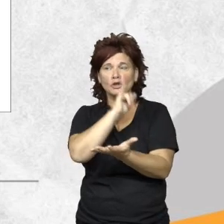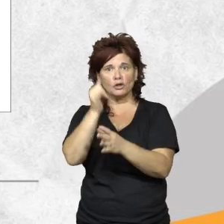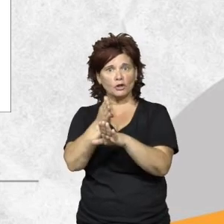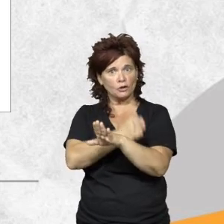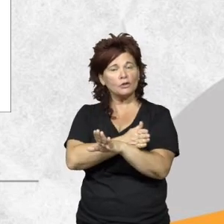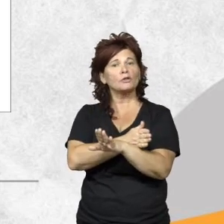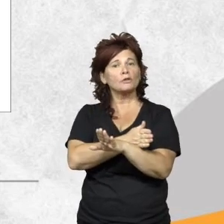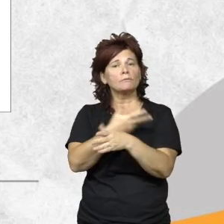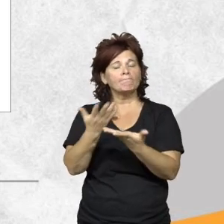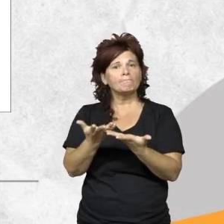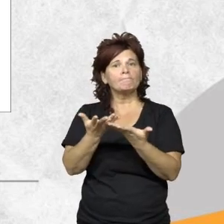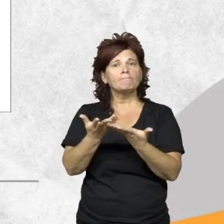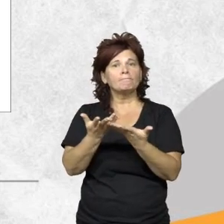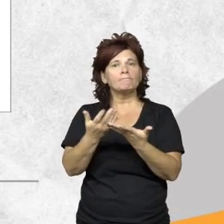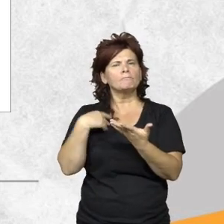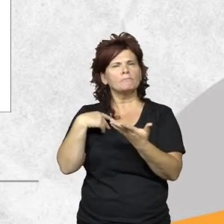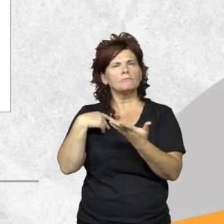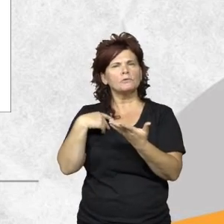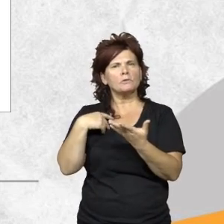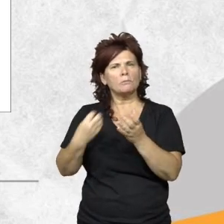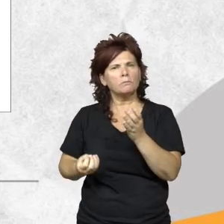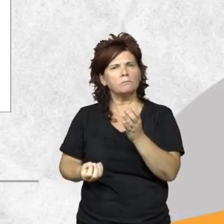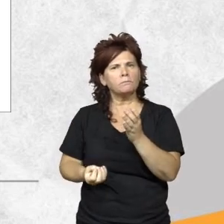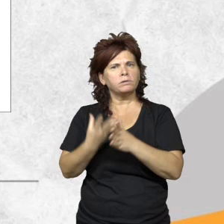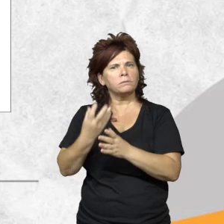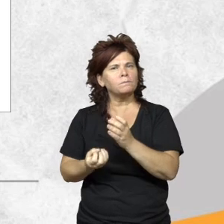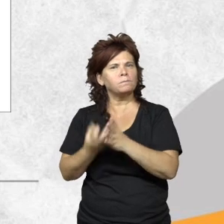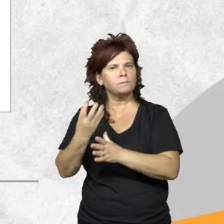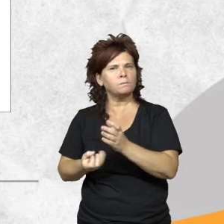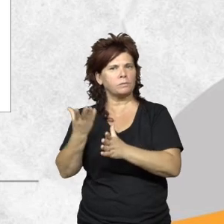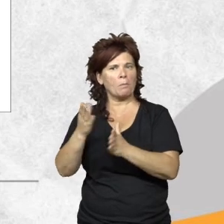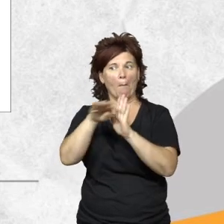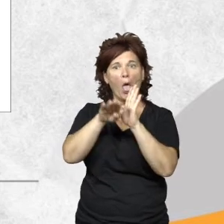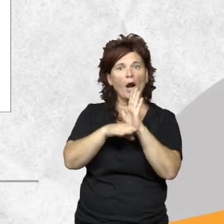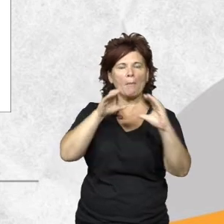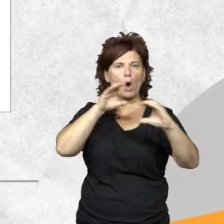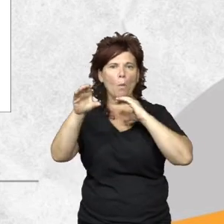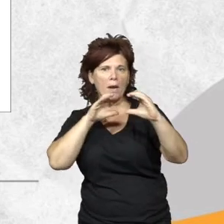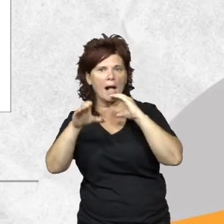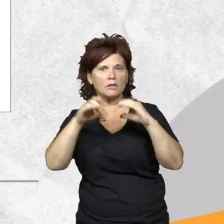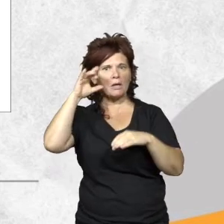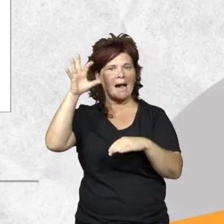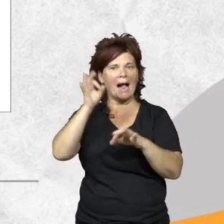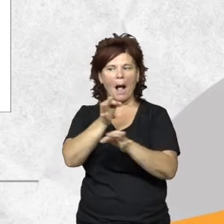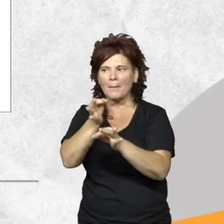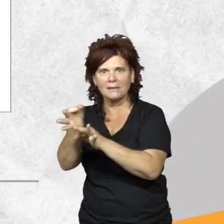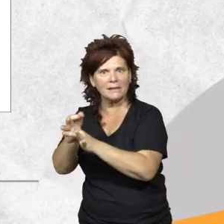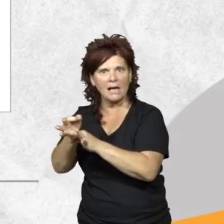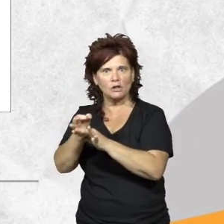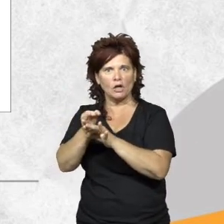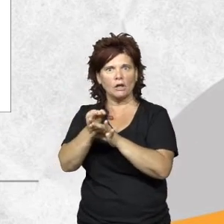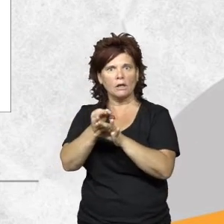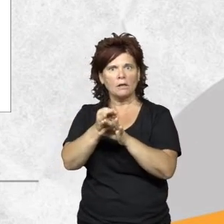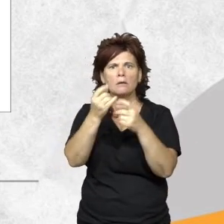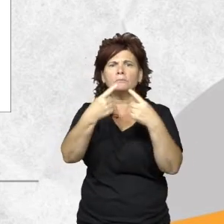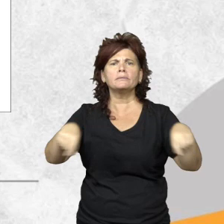decía, estamos generando también dentro del programa de comunicación y capacitación este tipo de materiales que sean